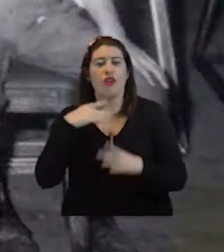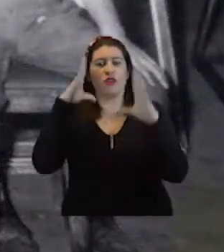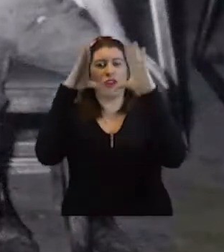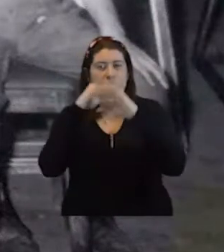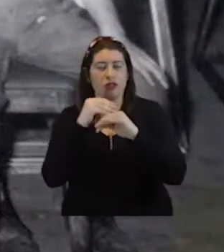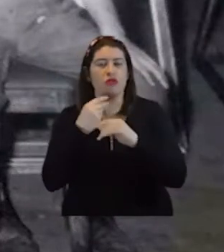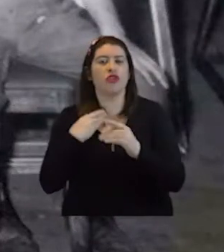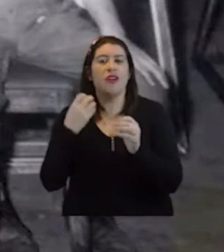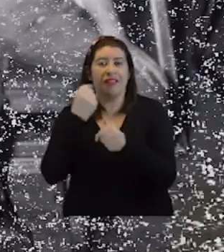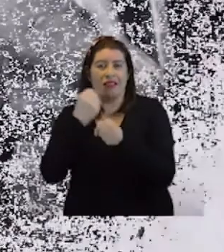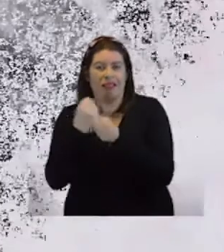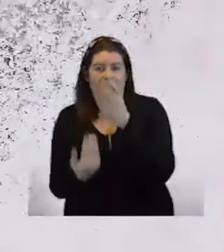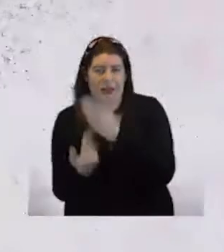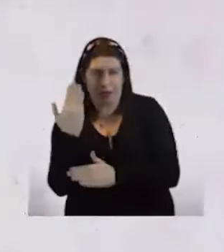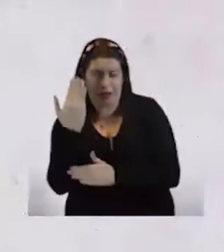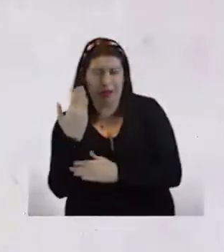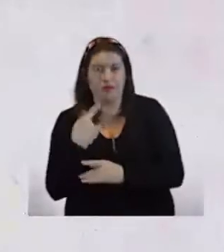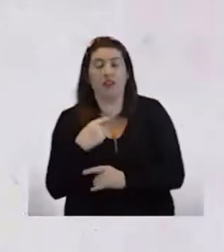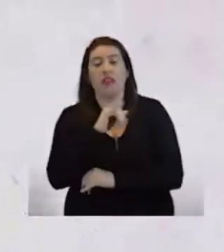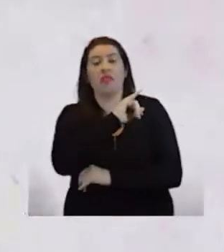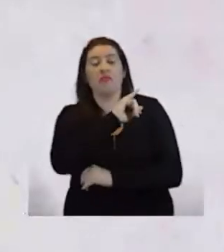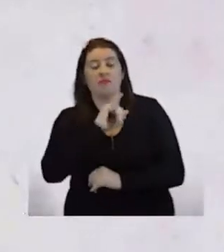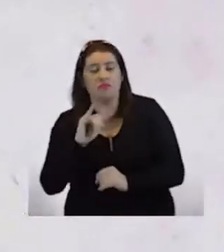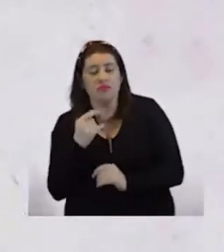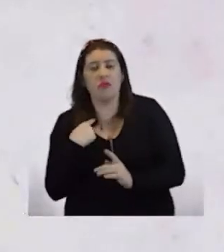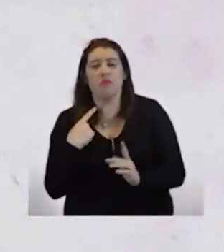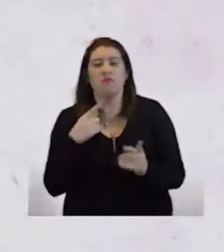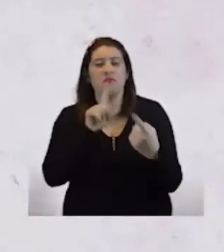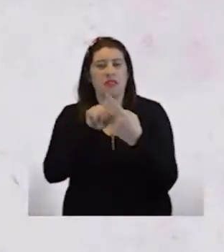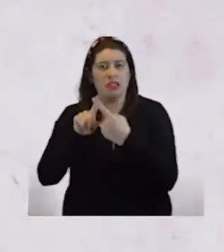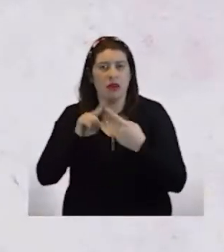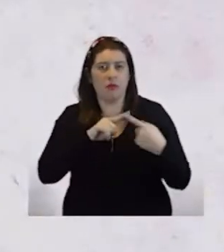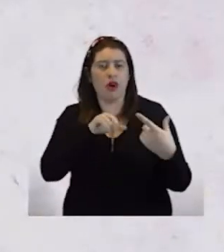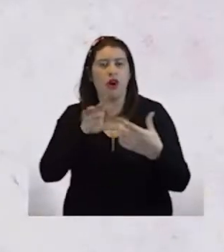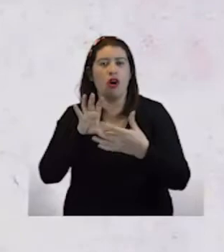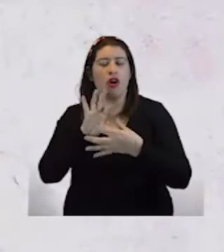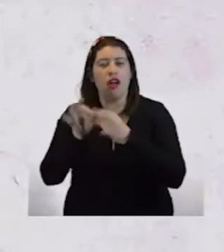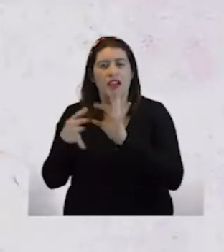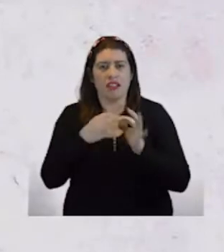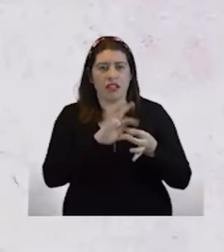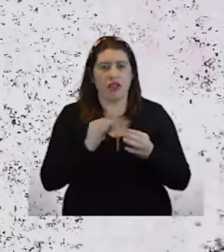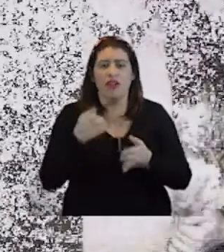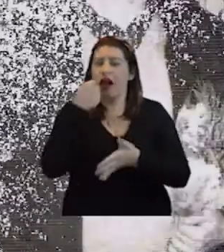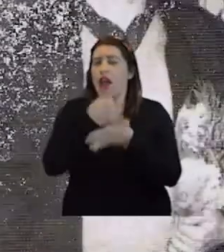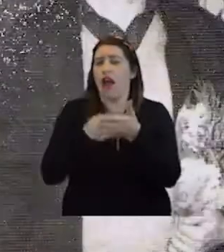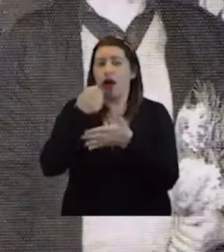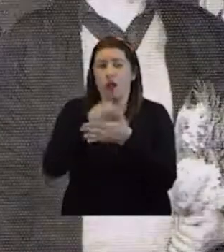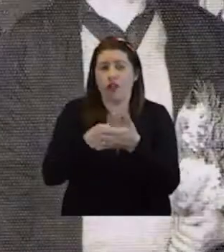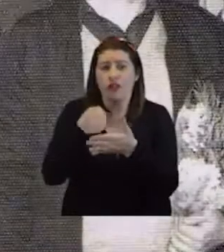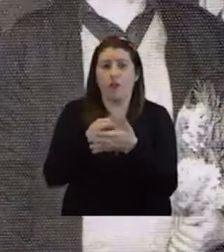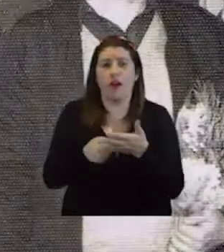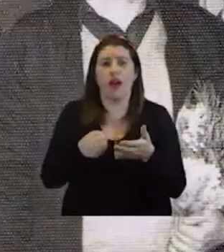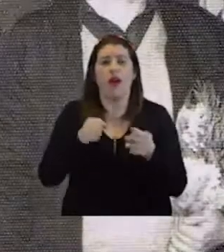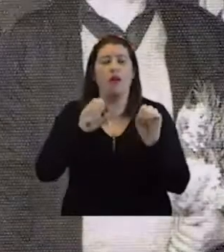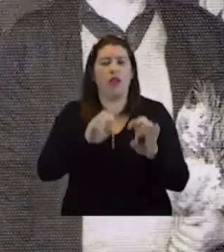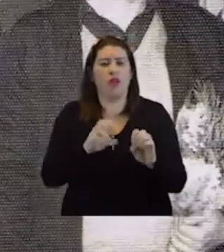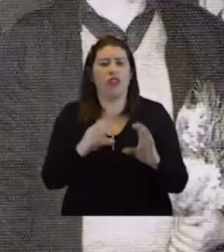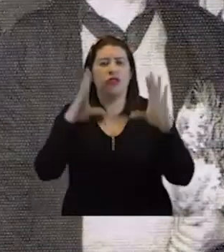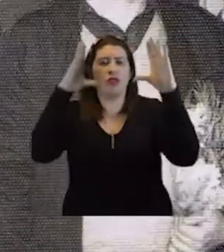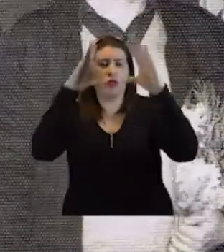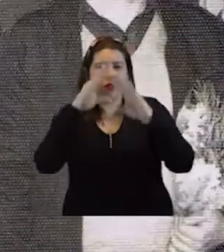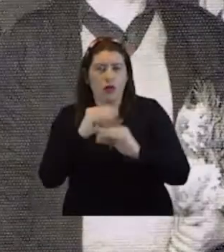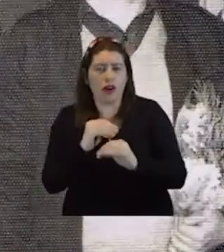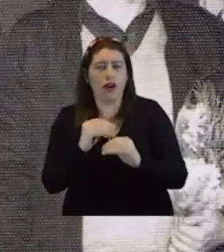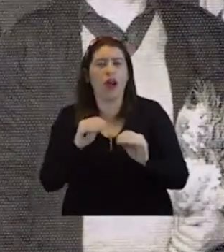día. A partir de aquello, participé en la organización y en todas las luchas que se daban por una educación nocturna,